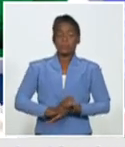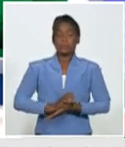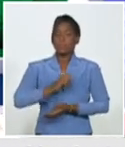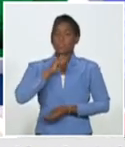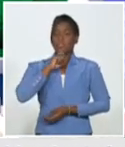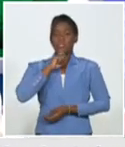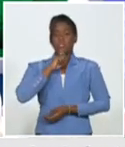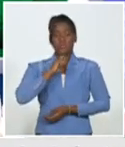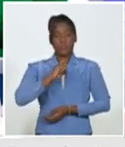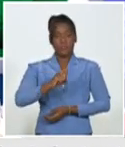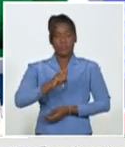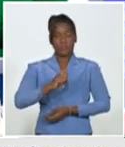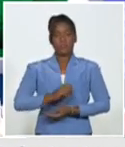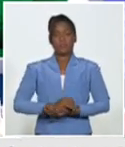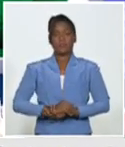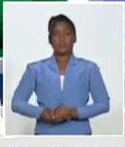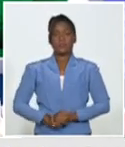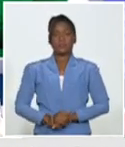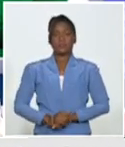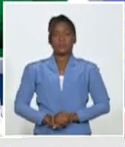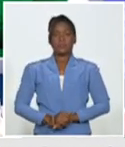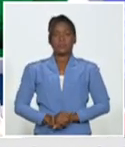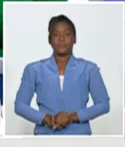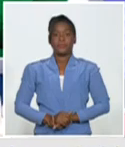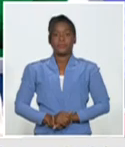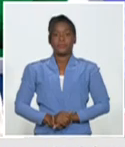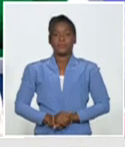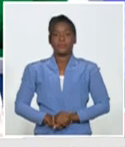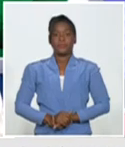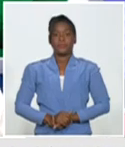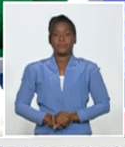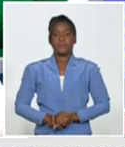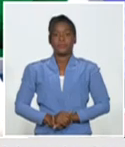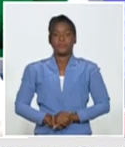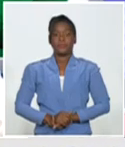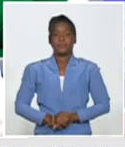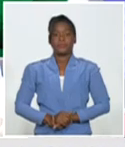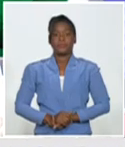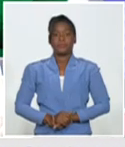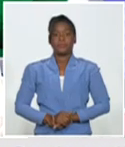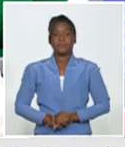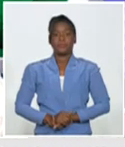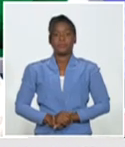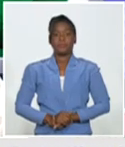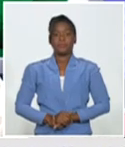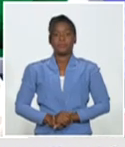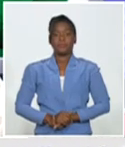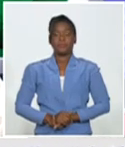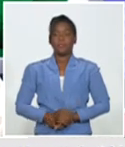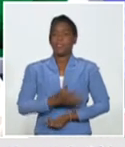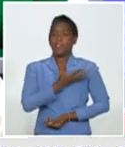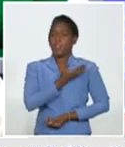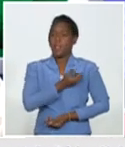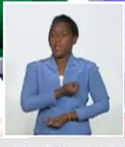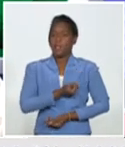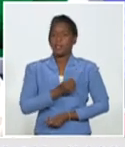maniobras que se aplicaron para poder rescatarla a la vida. Lamentamos mucho su